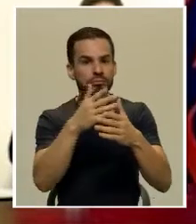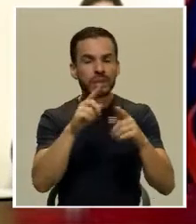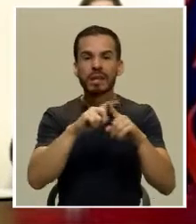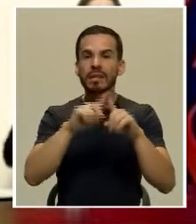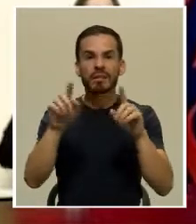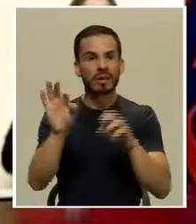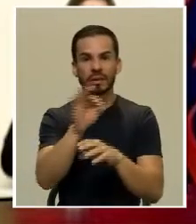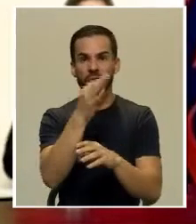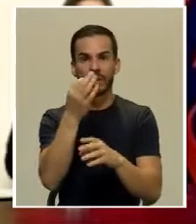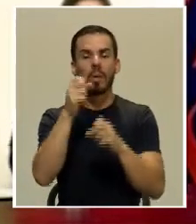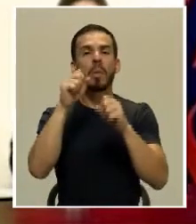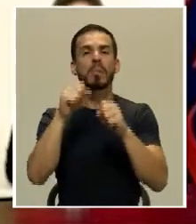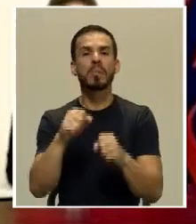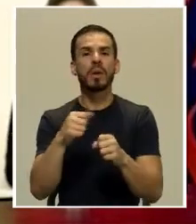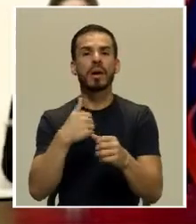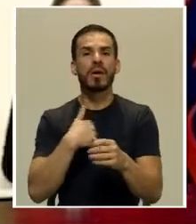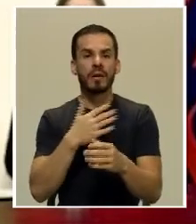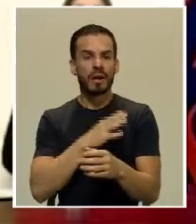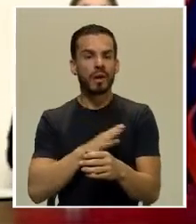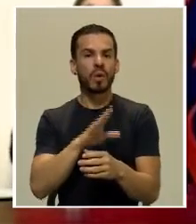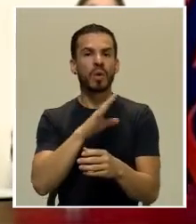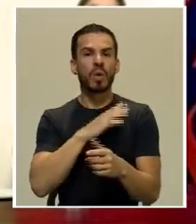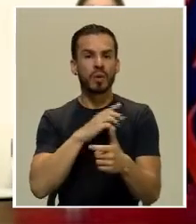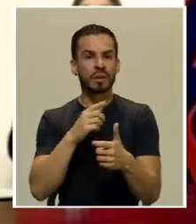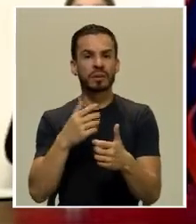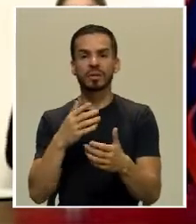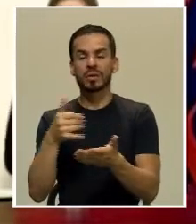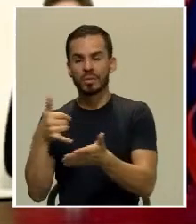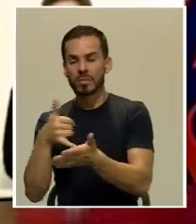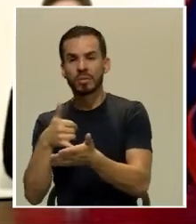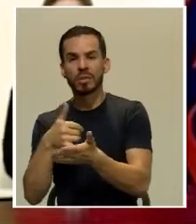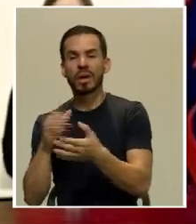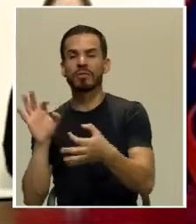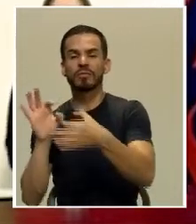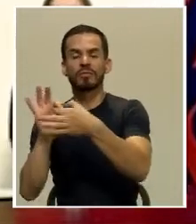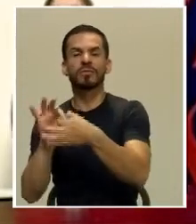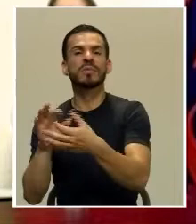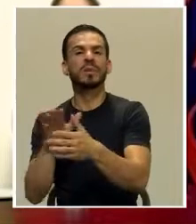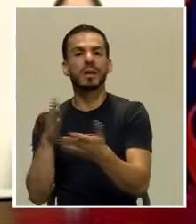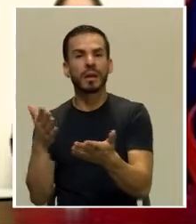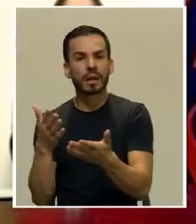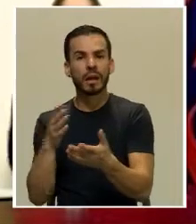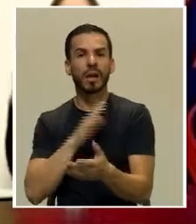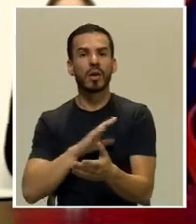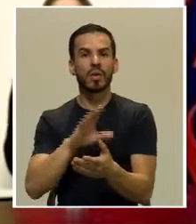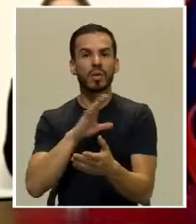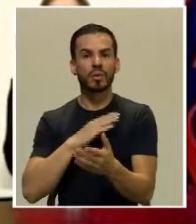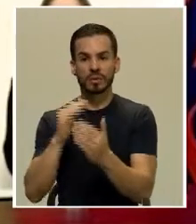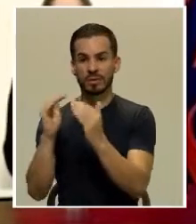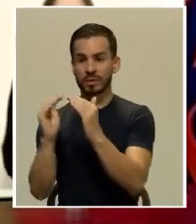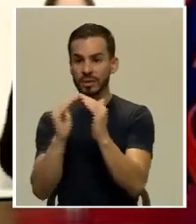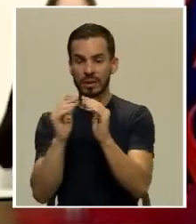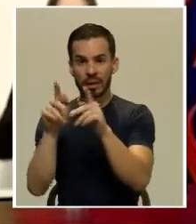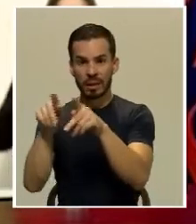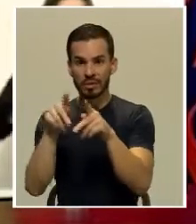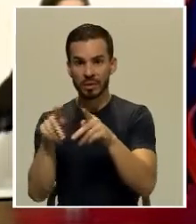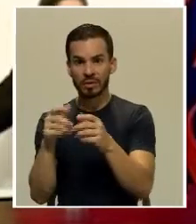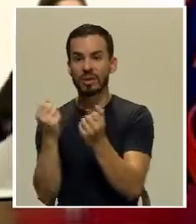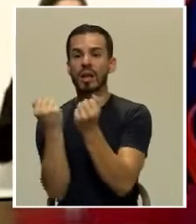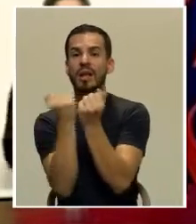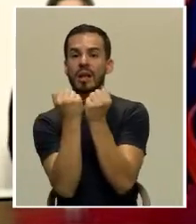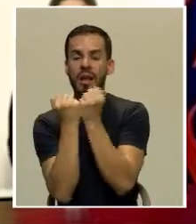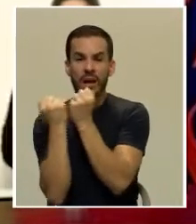diferentes maneras. Pueden haber condiciones de vulnerabilidad asociadas a las condiciones de la población, a la